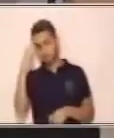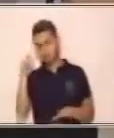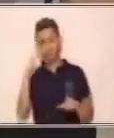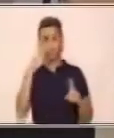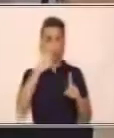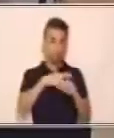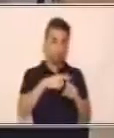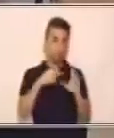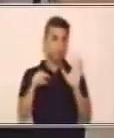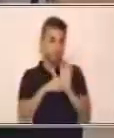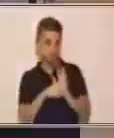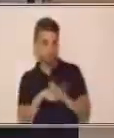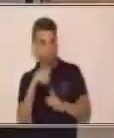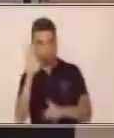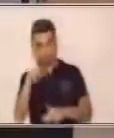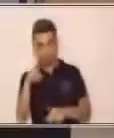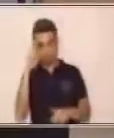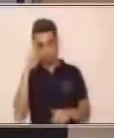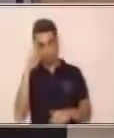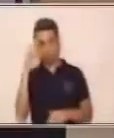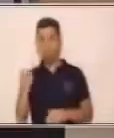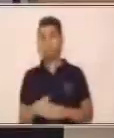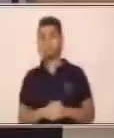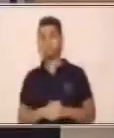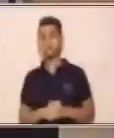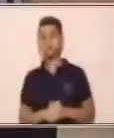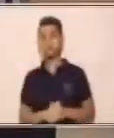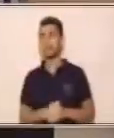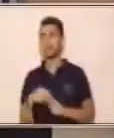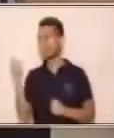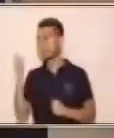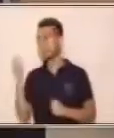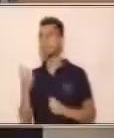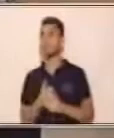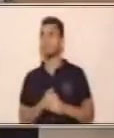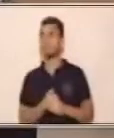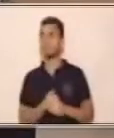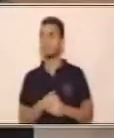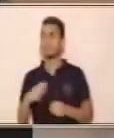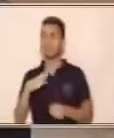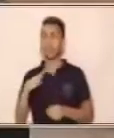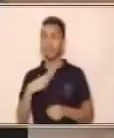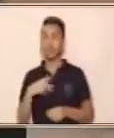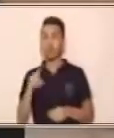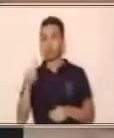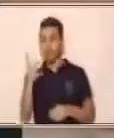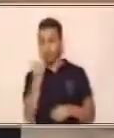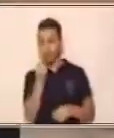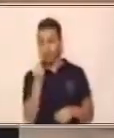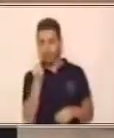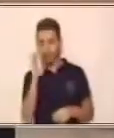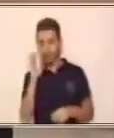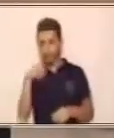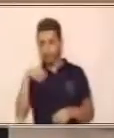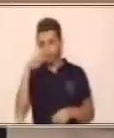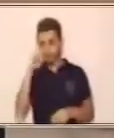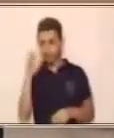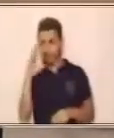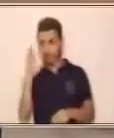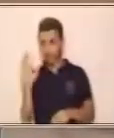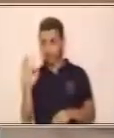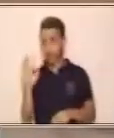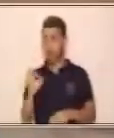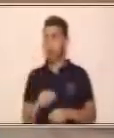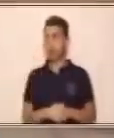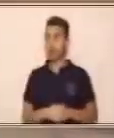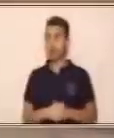un recordatorio bien especial. En este caso tenemos la parte entera que va a estar